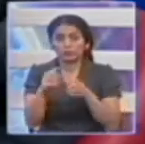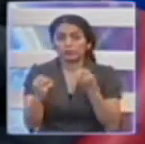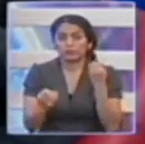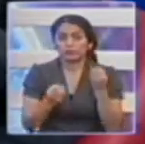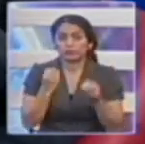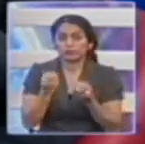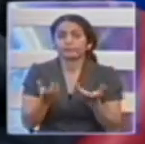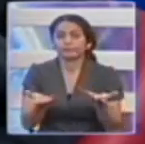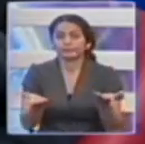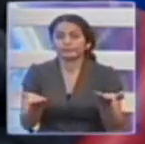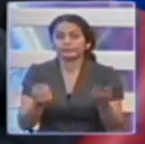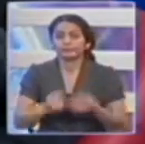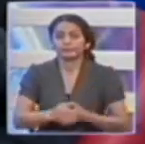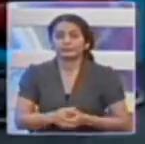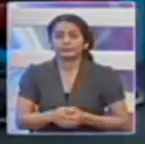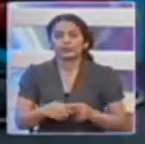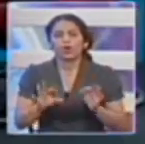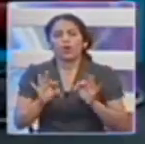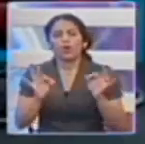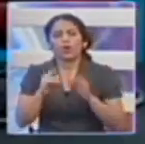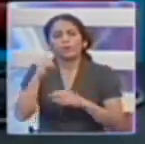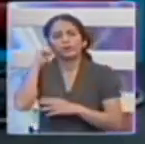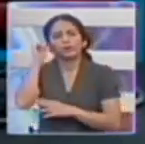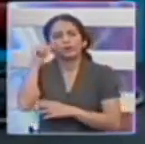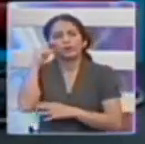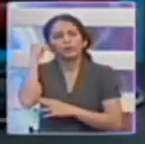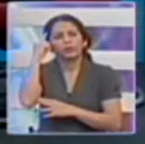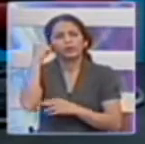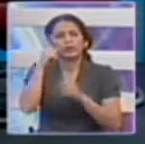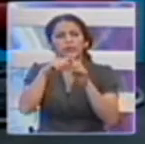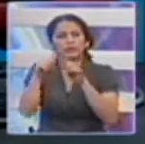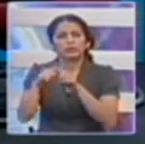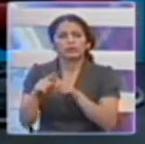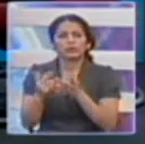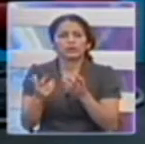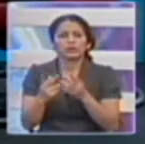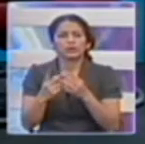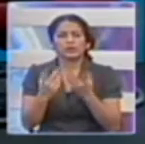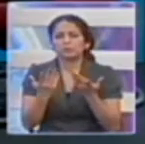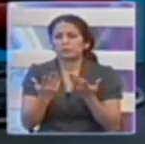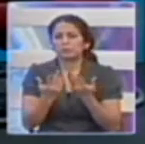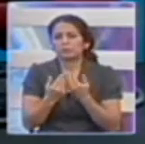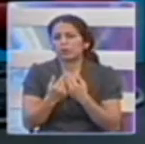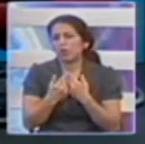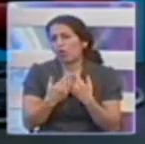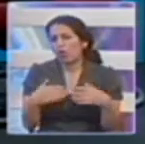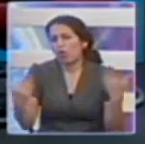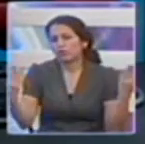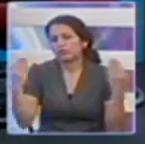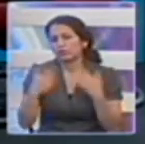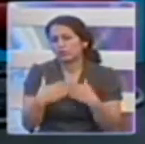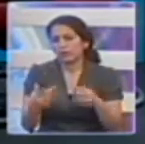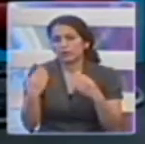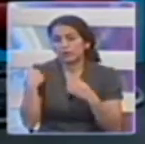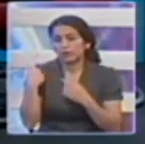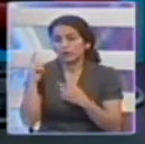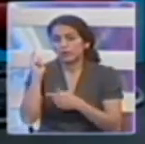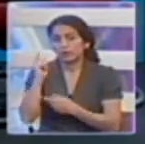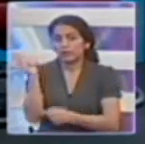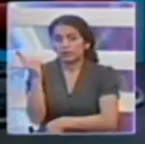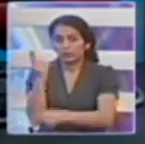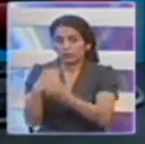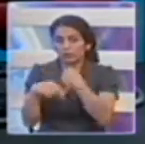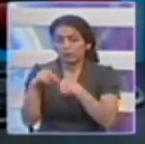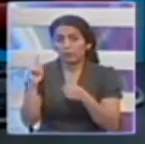analizar cómo están los otros activos del Estado. Pero lo que sí es cierto es que no se puede ir a la venta de activos en este caso, si no se ha cumplido con todas las acreencias.